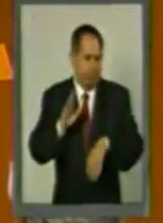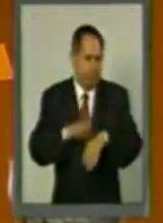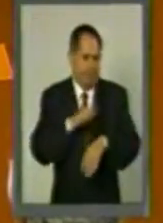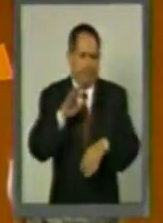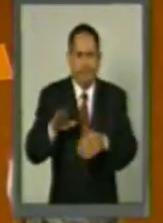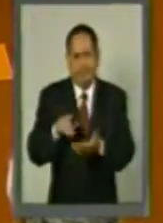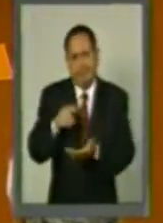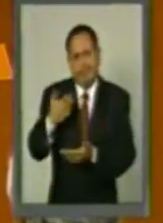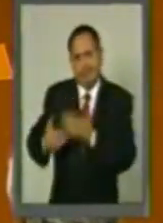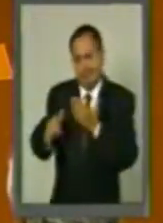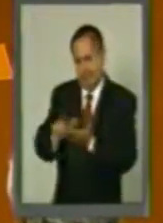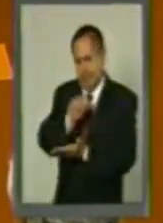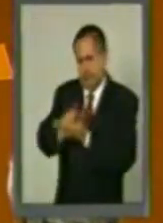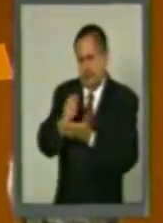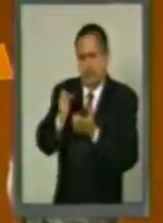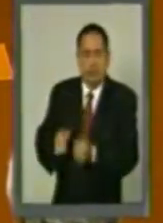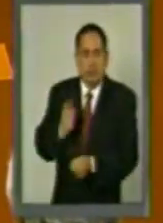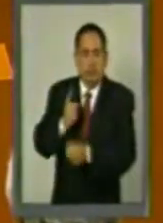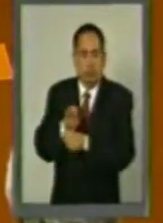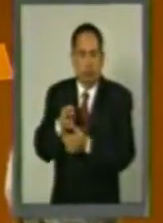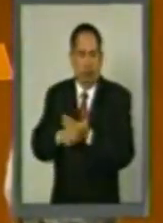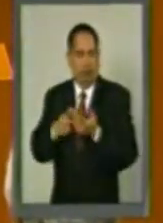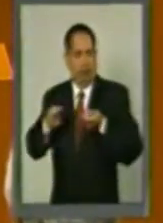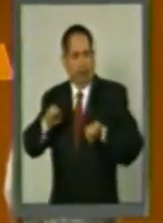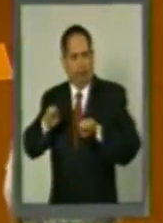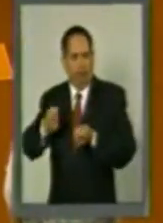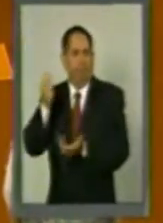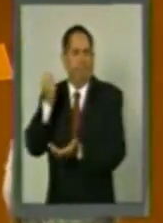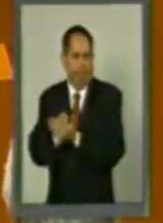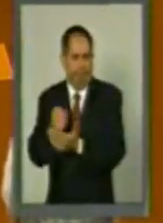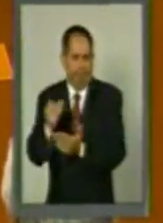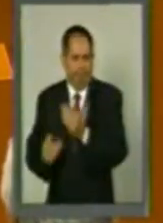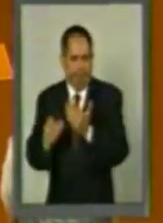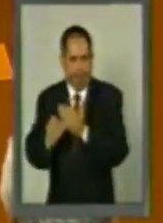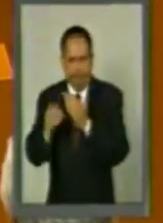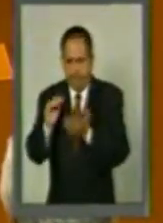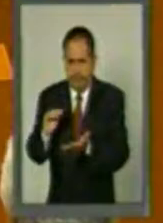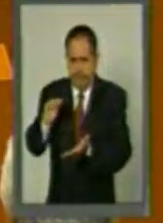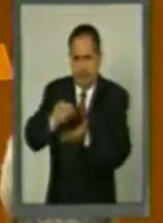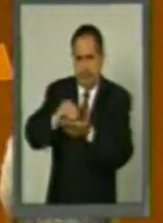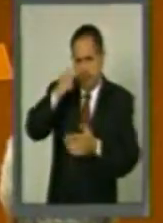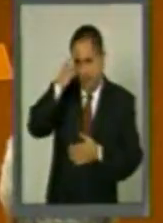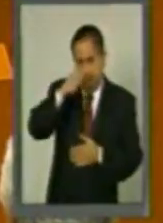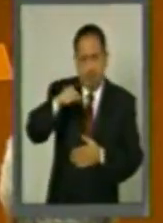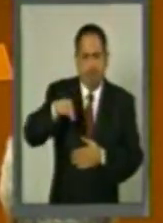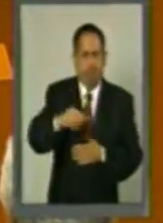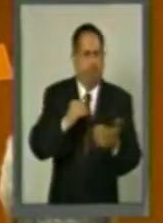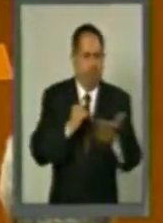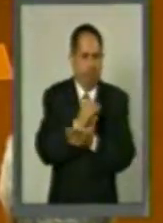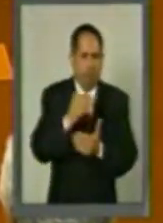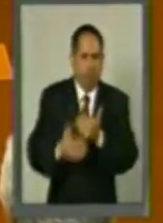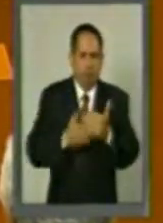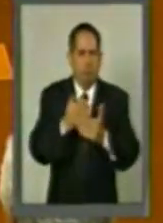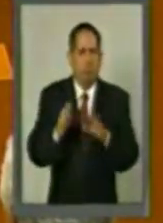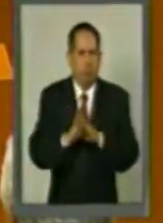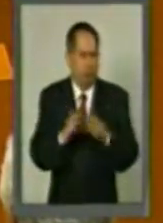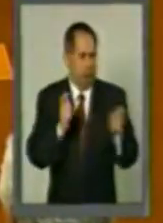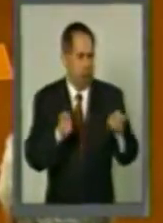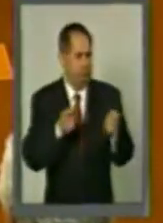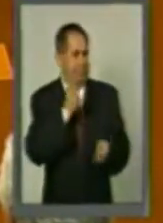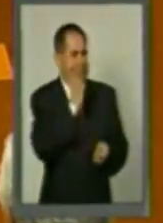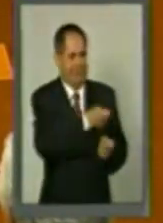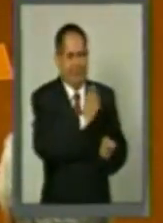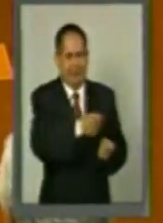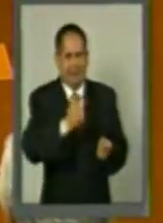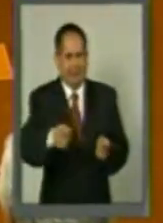aprobación de la Ley de Seguridad Interior para determinar y sin duda delimitar correctamente